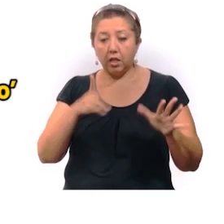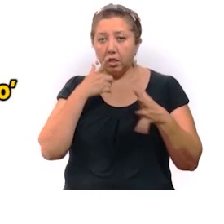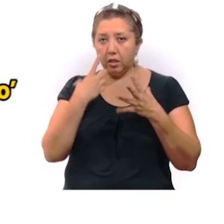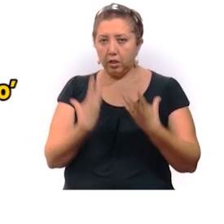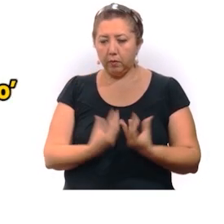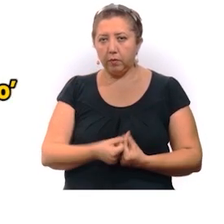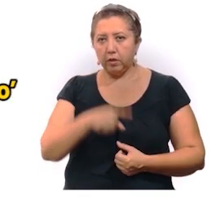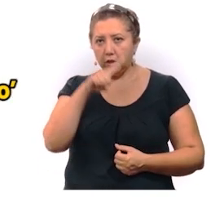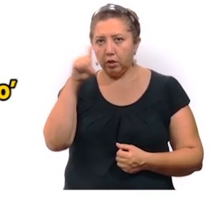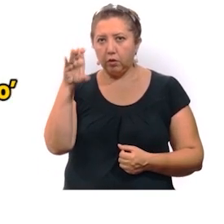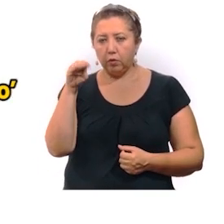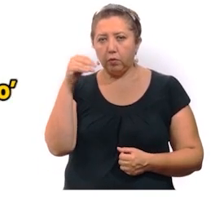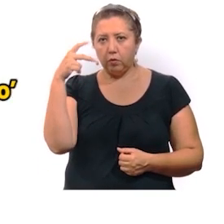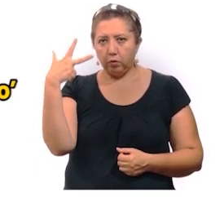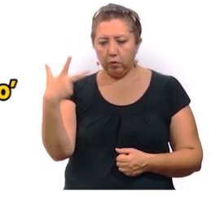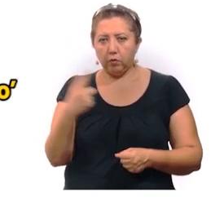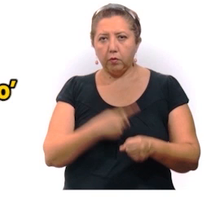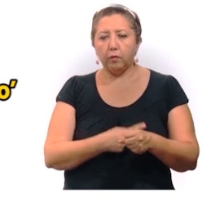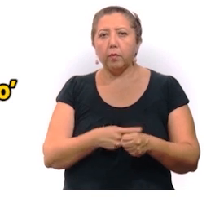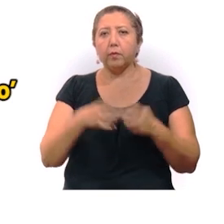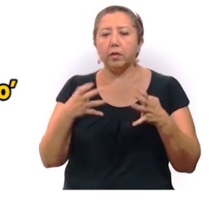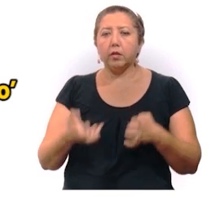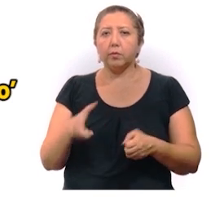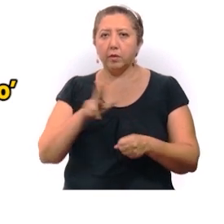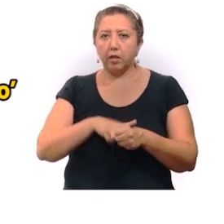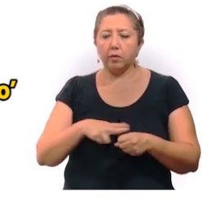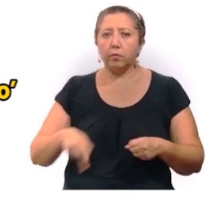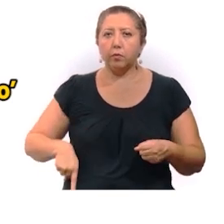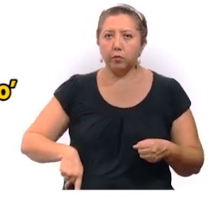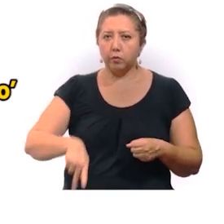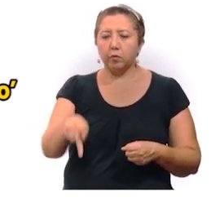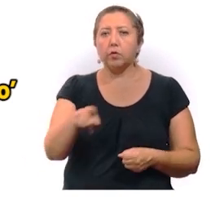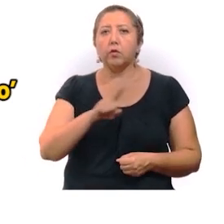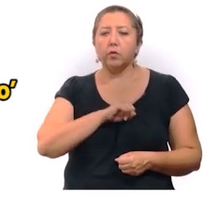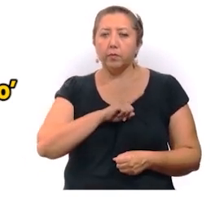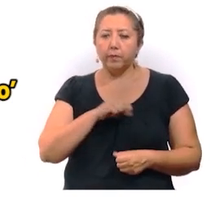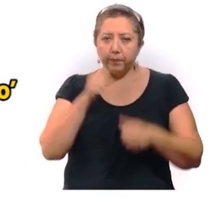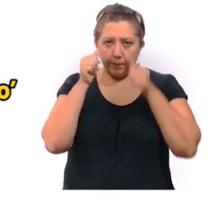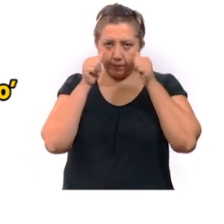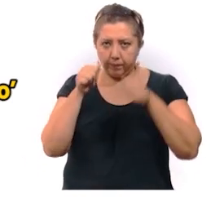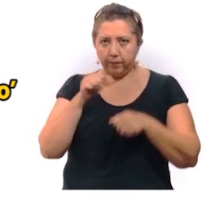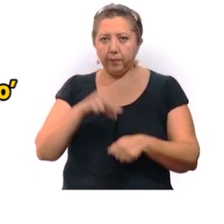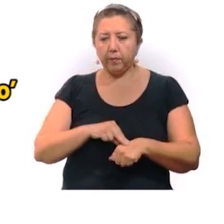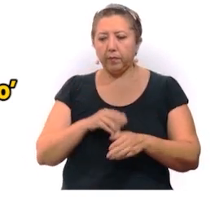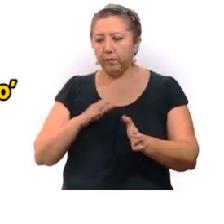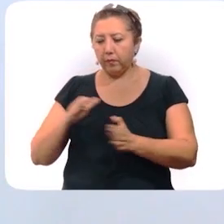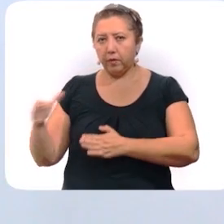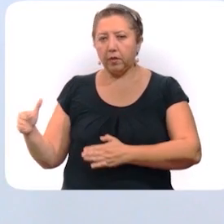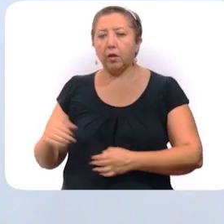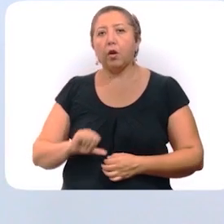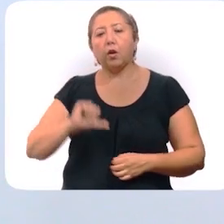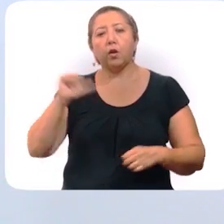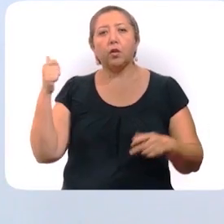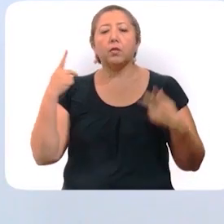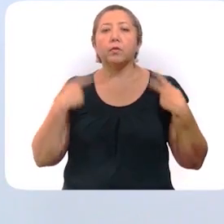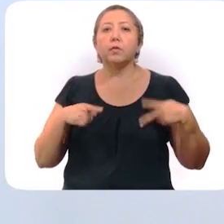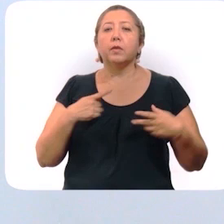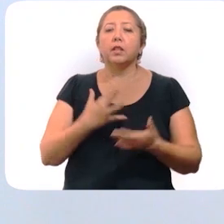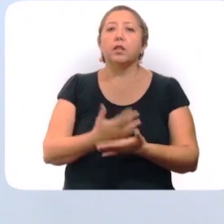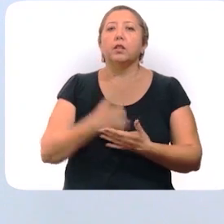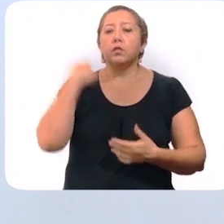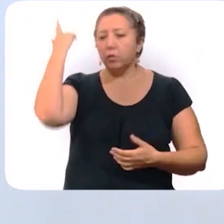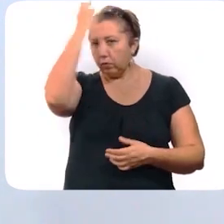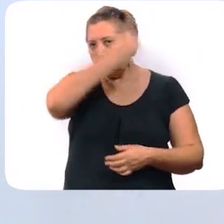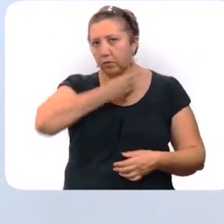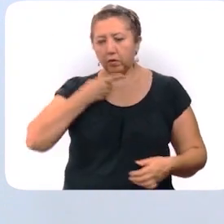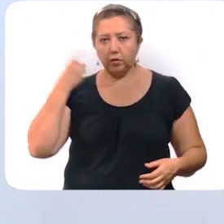mencionamos 198 de los casos positivos están en hospitales públicos y en aislamiento total hay otros pacientes a la espera